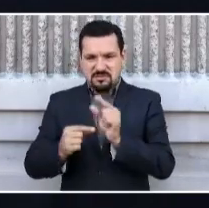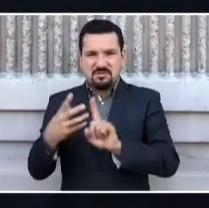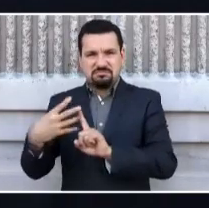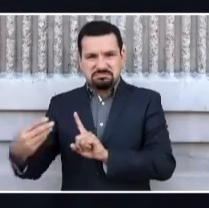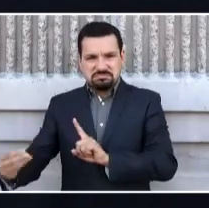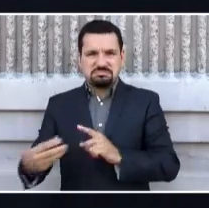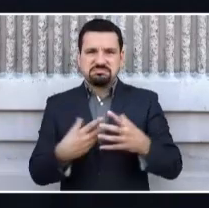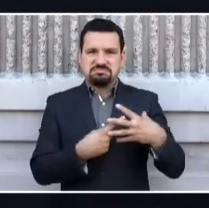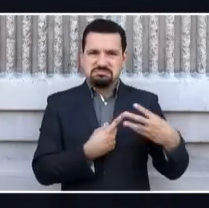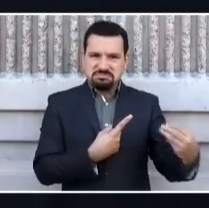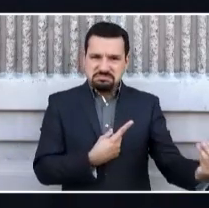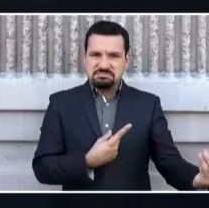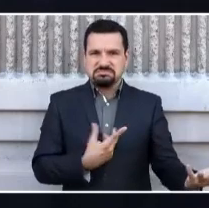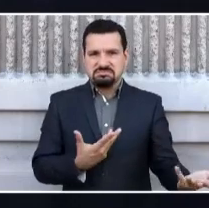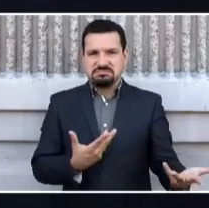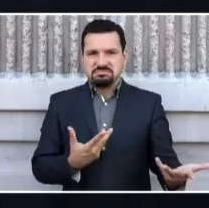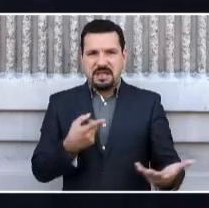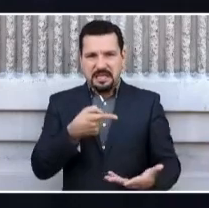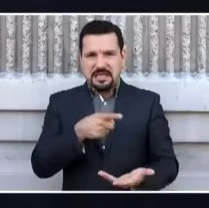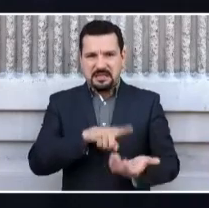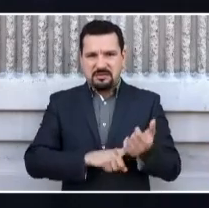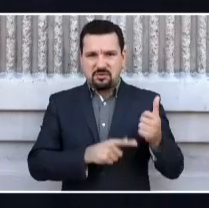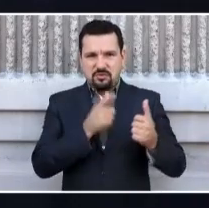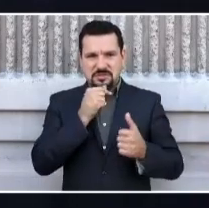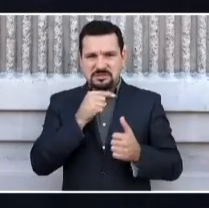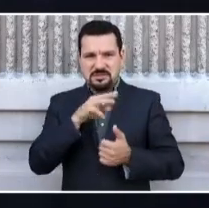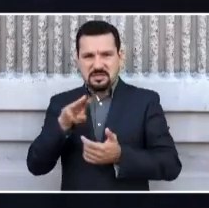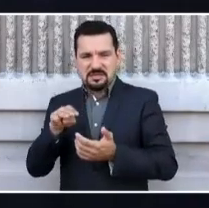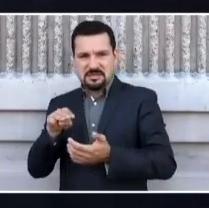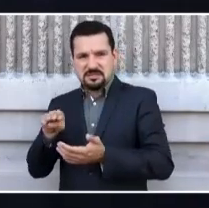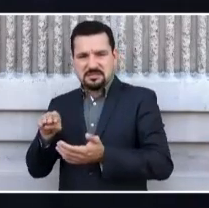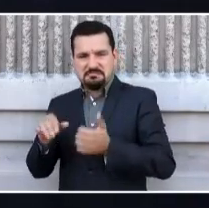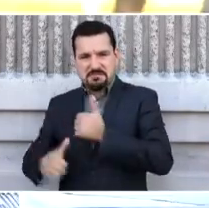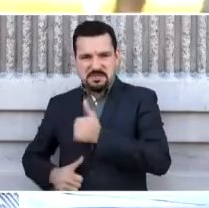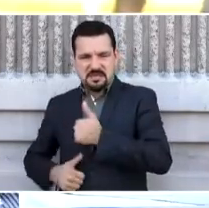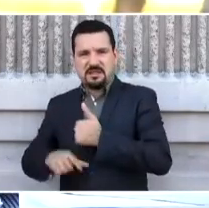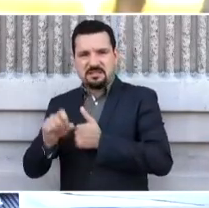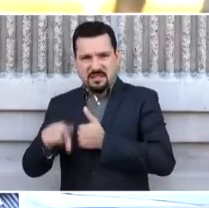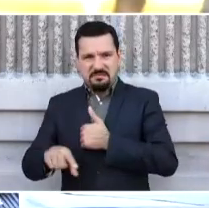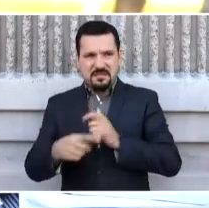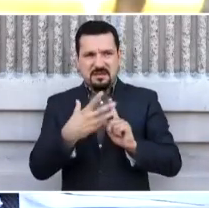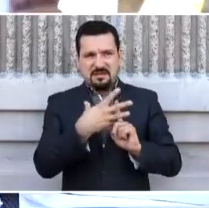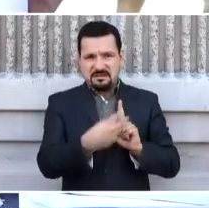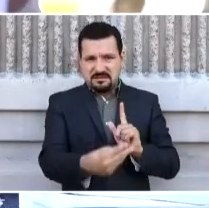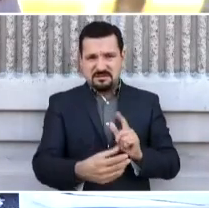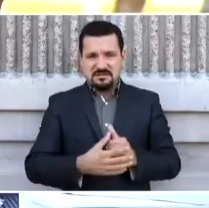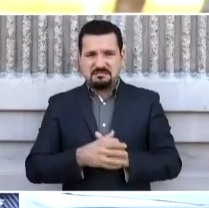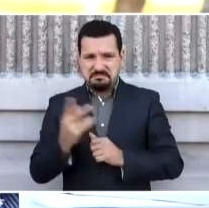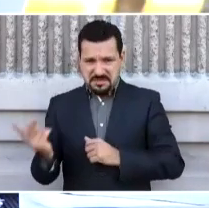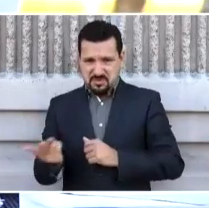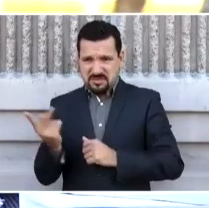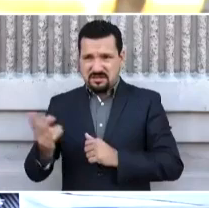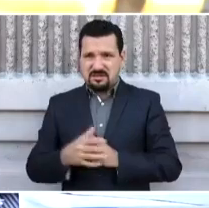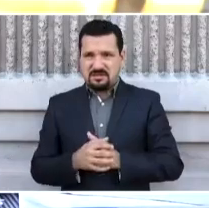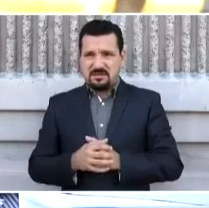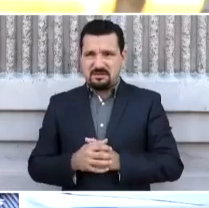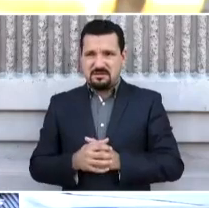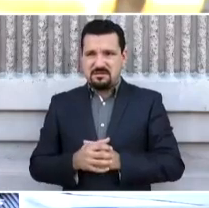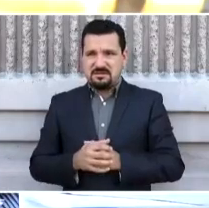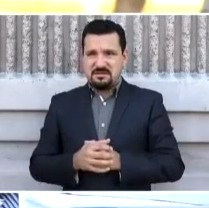presentado pues brotes, ¿no? Y también en ese sentido, en el tema de los brotes, preguntarle si se ha